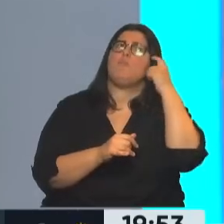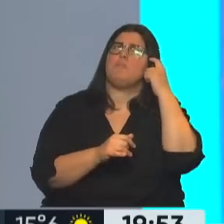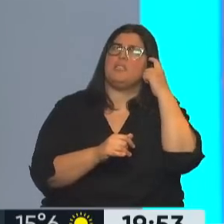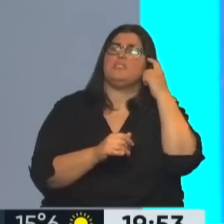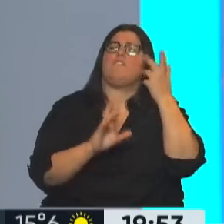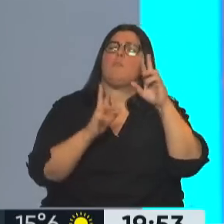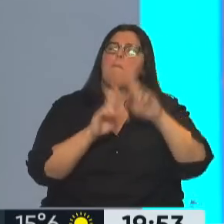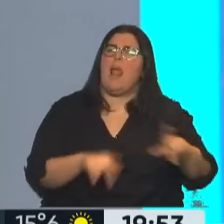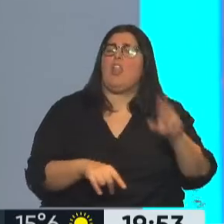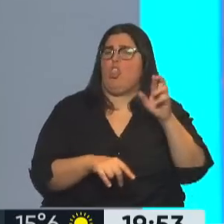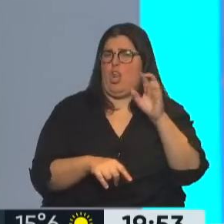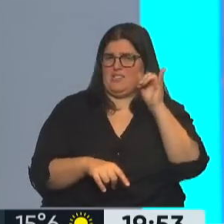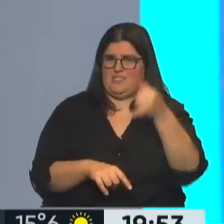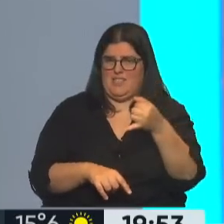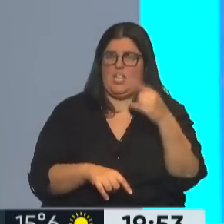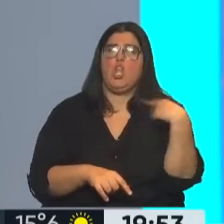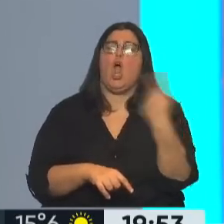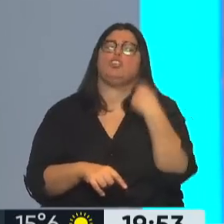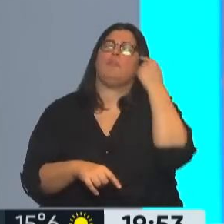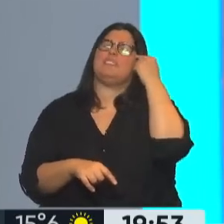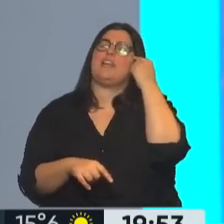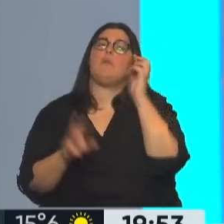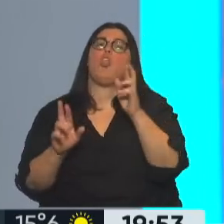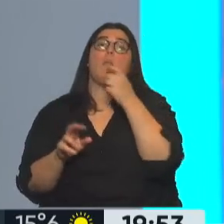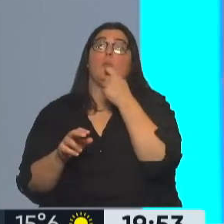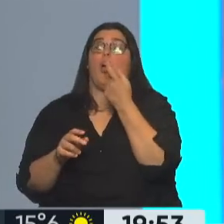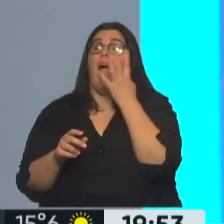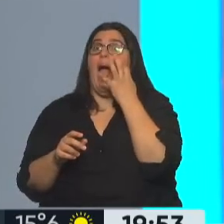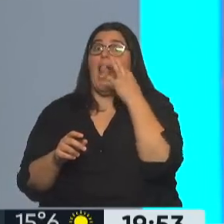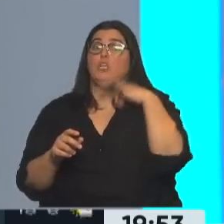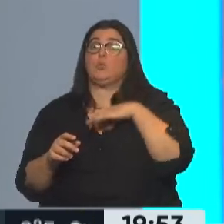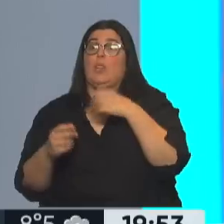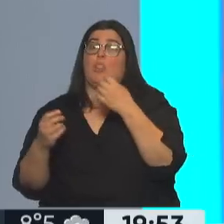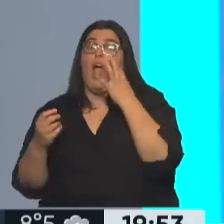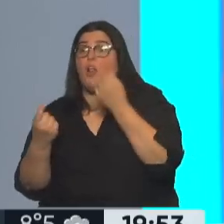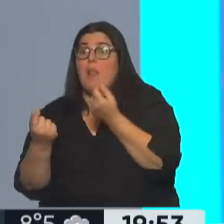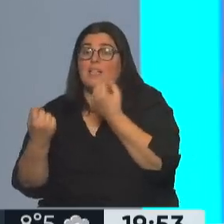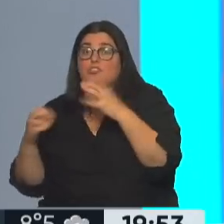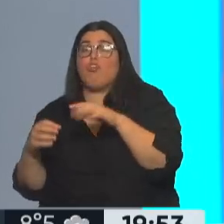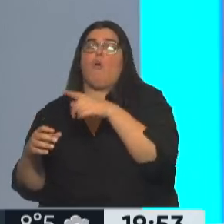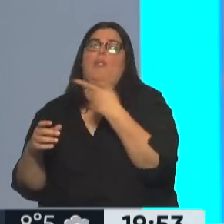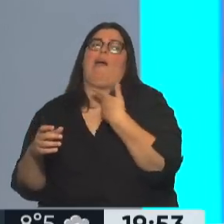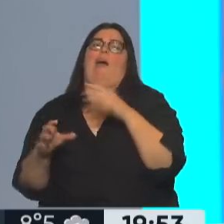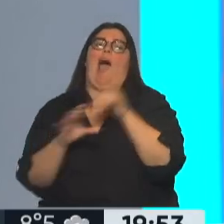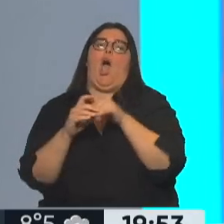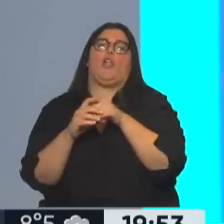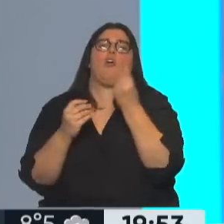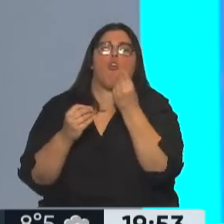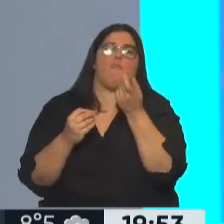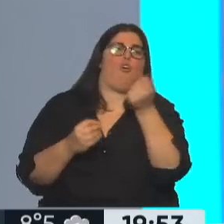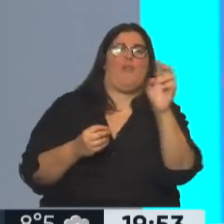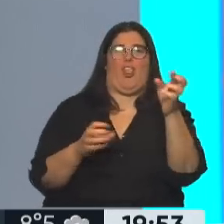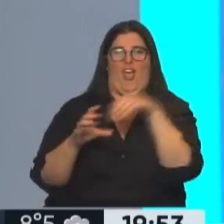quizás nosotros pensamos en dólares cuando, qué sé yo, tenemos un manguito y tratamos de ahorrar y que no pierda poder adquisitivo. El problema,